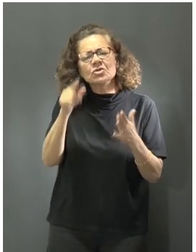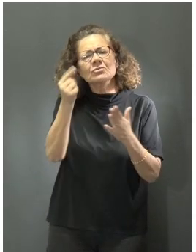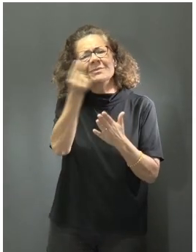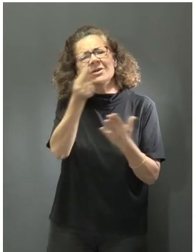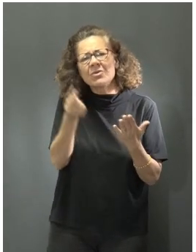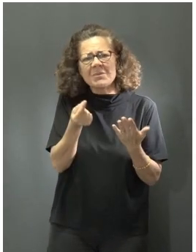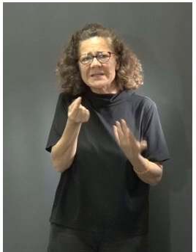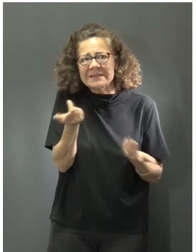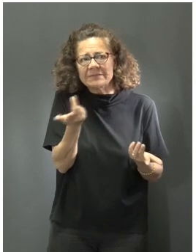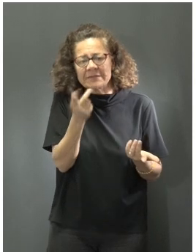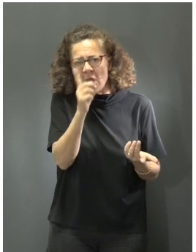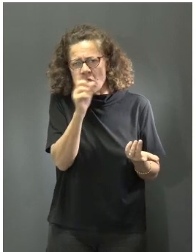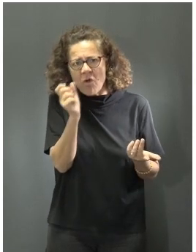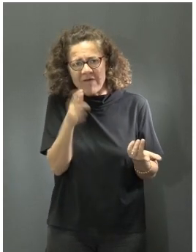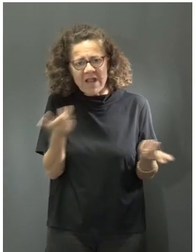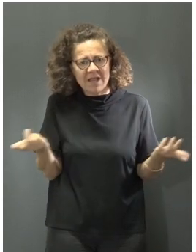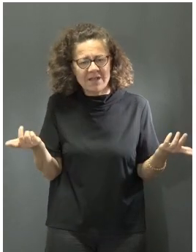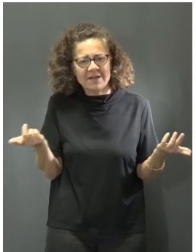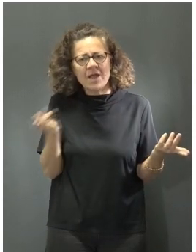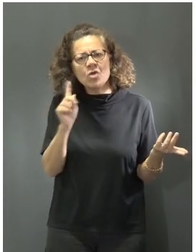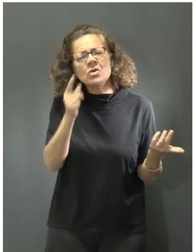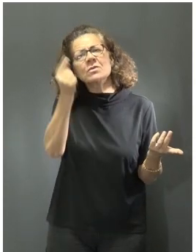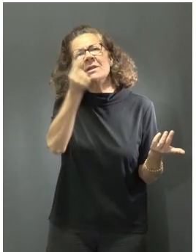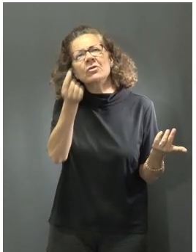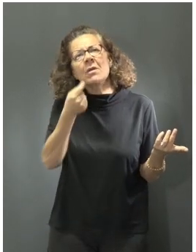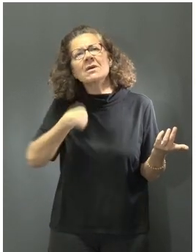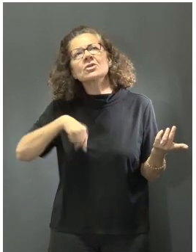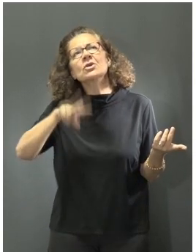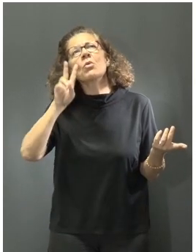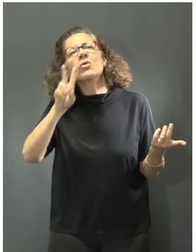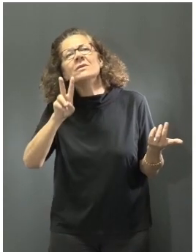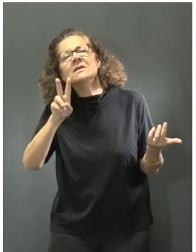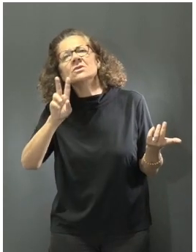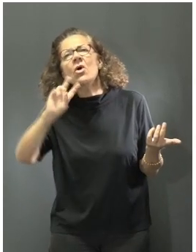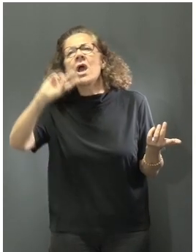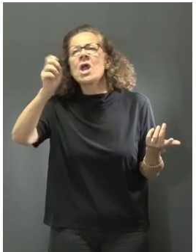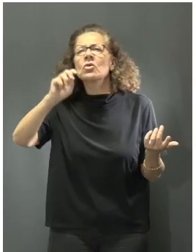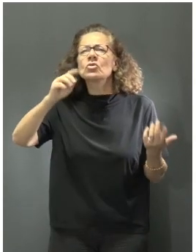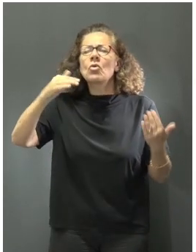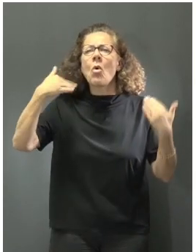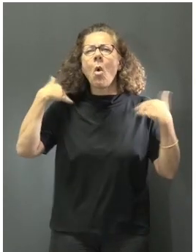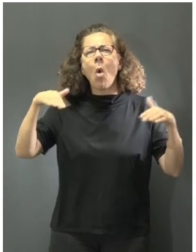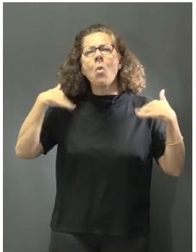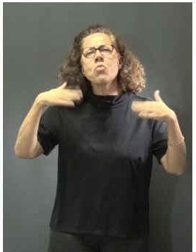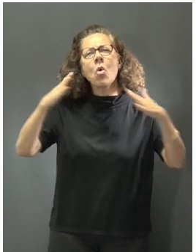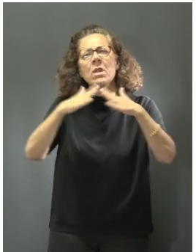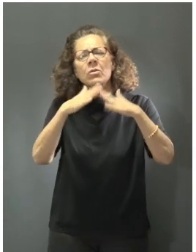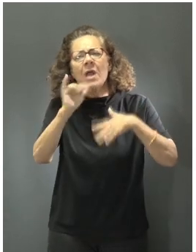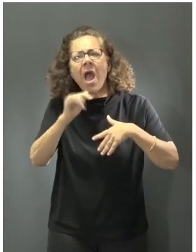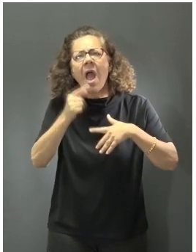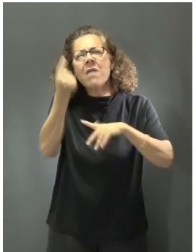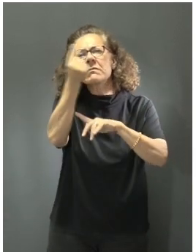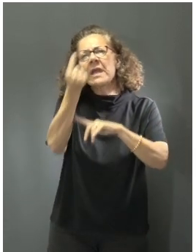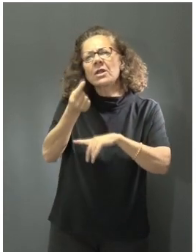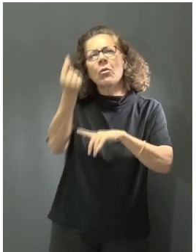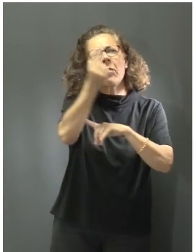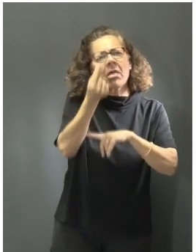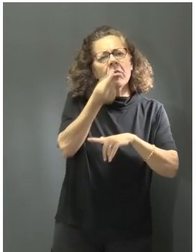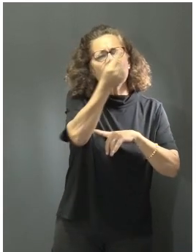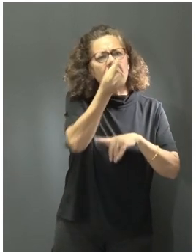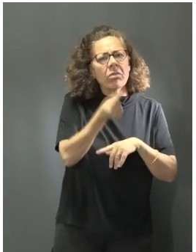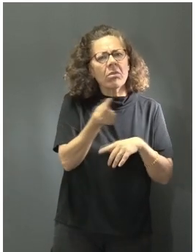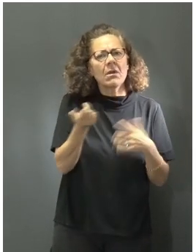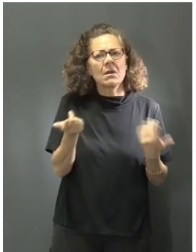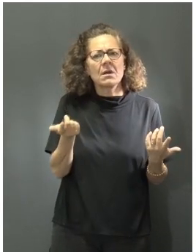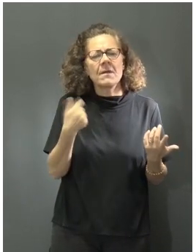no valen, o sea, no son los pictogramas. No, es que hemos visto que en no sé qué polideportivo han puesto un montón de pictogramas